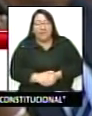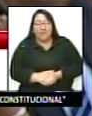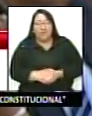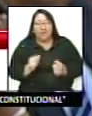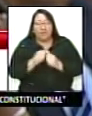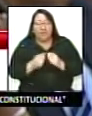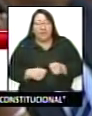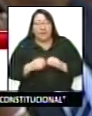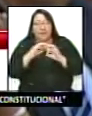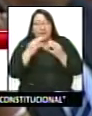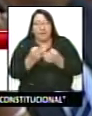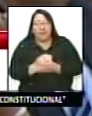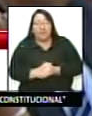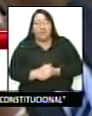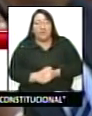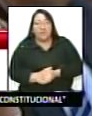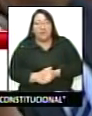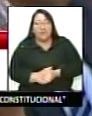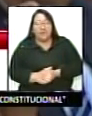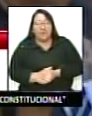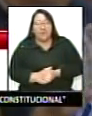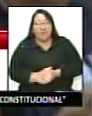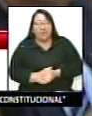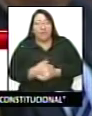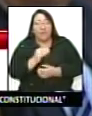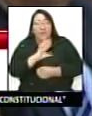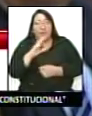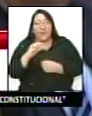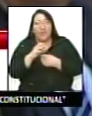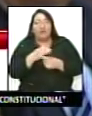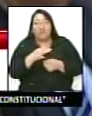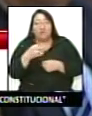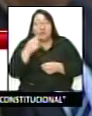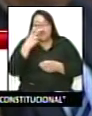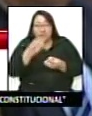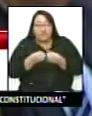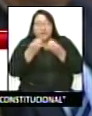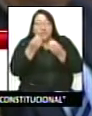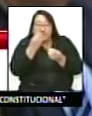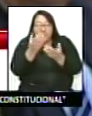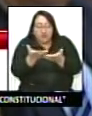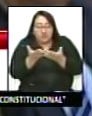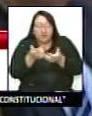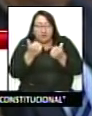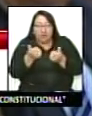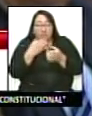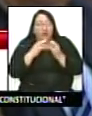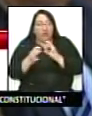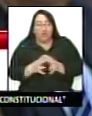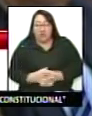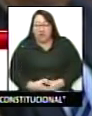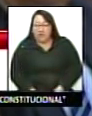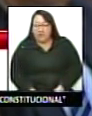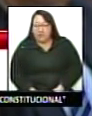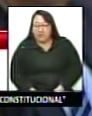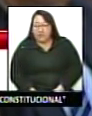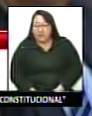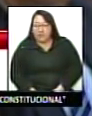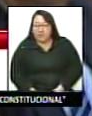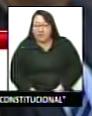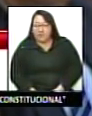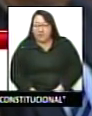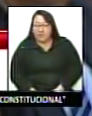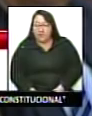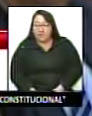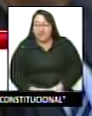agricultura familiar, con los productos locales, para poder llevar un plato rico y nutritivo a los escolares que